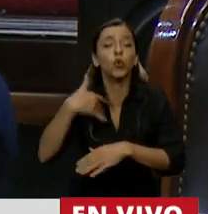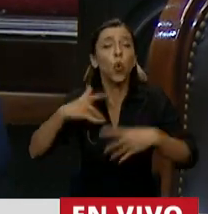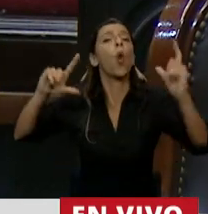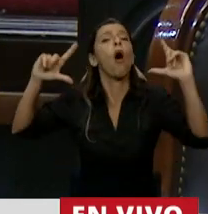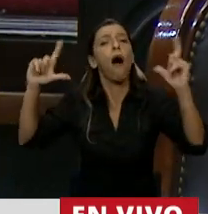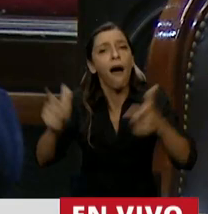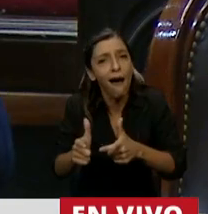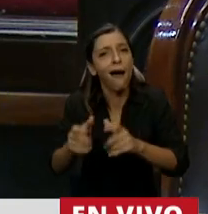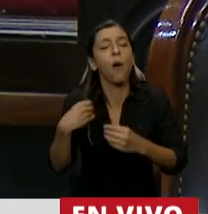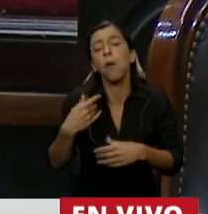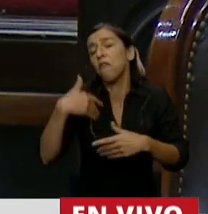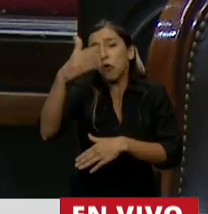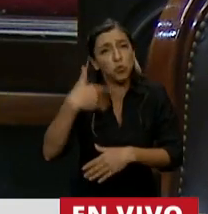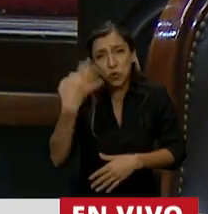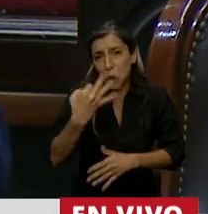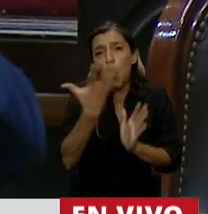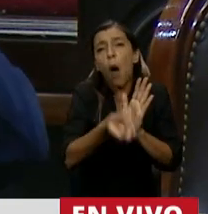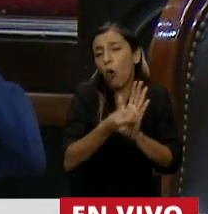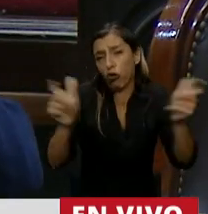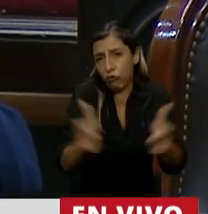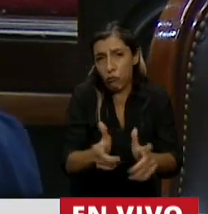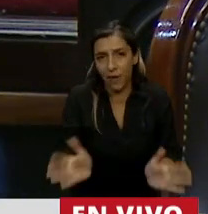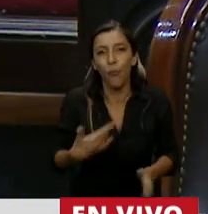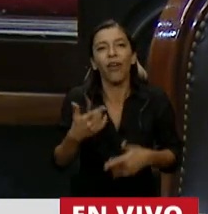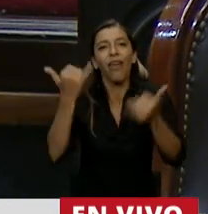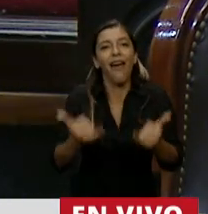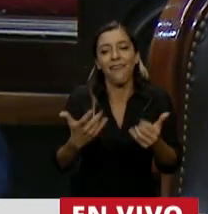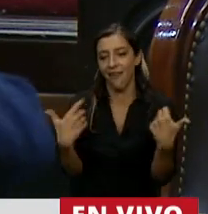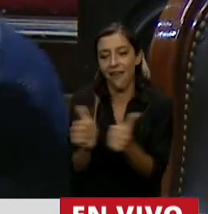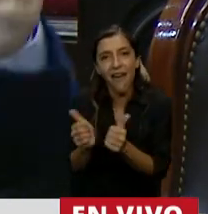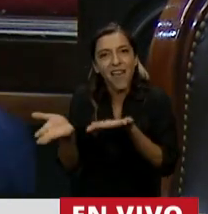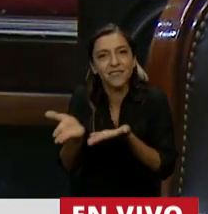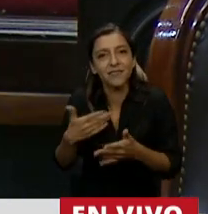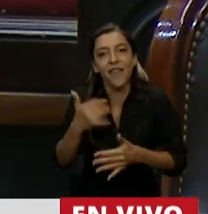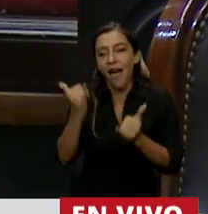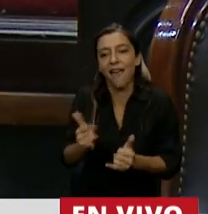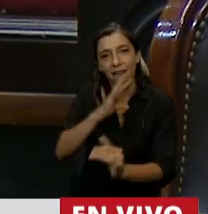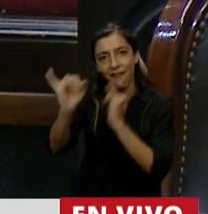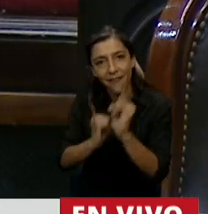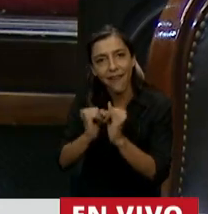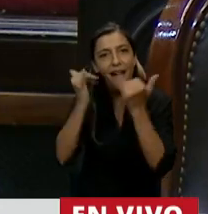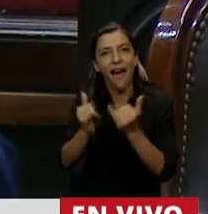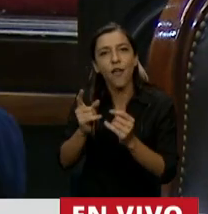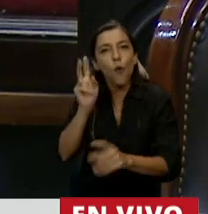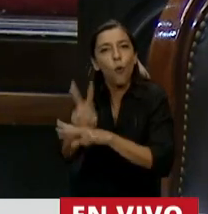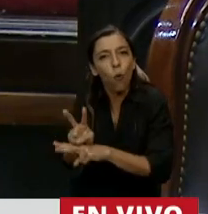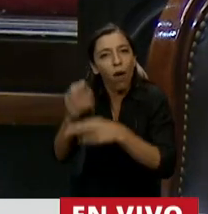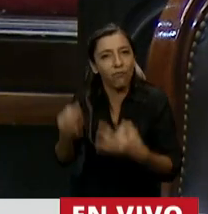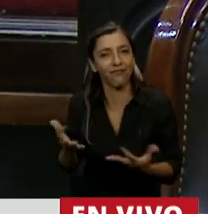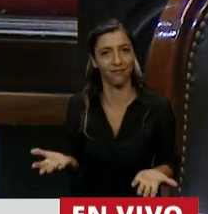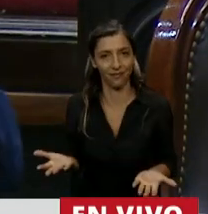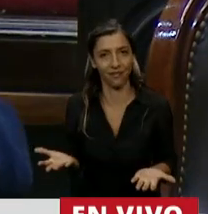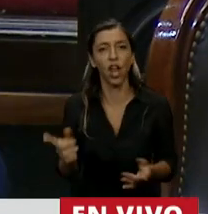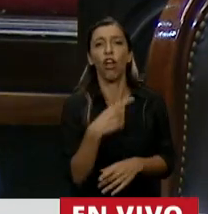problemas, la cantidad de abortos que pueda llegar a haber. No estamos a favor del aborto, nadie está en favor del aborto, pero seguramente